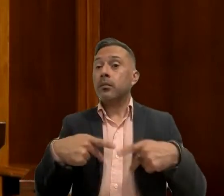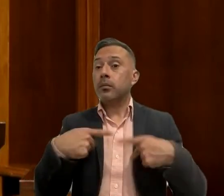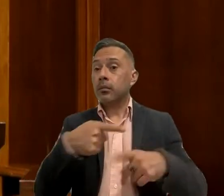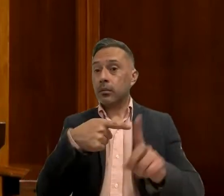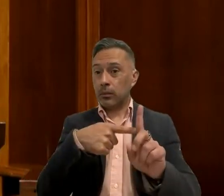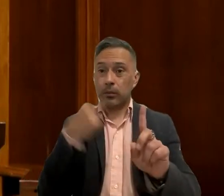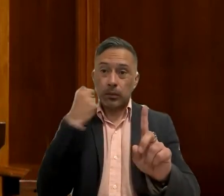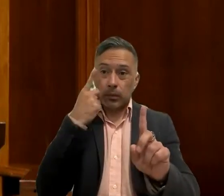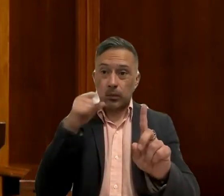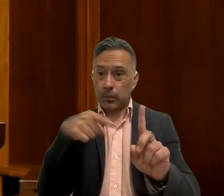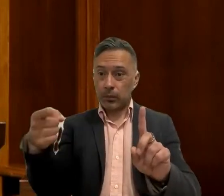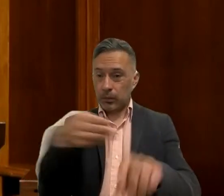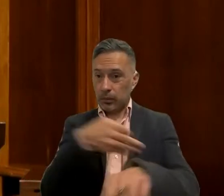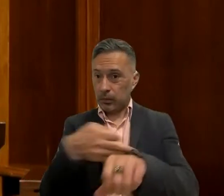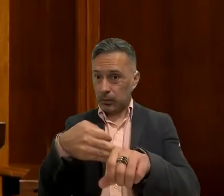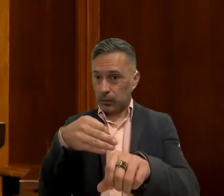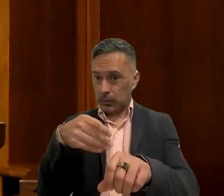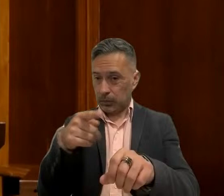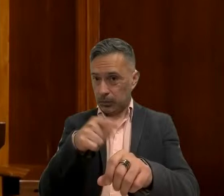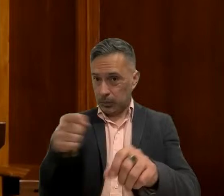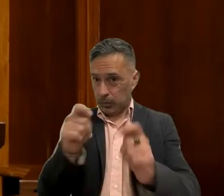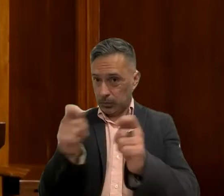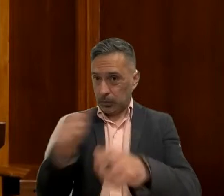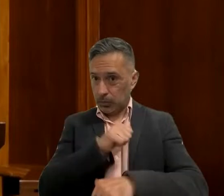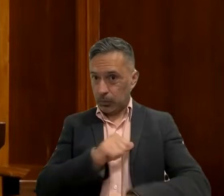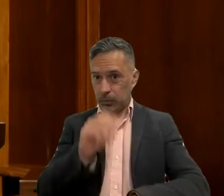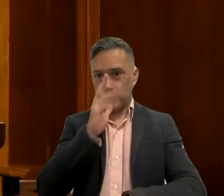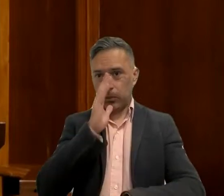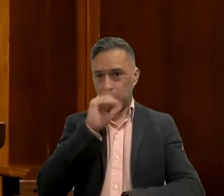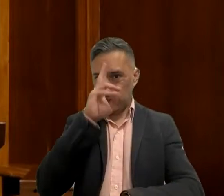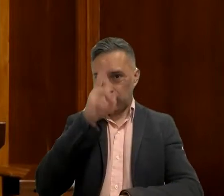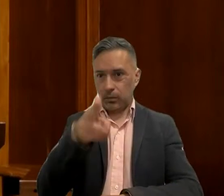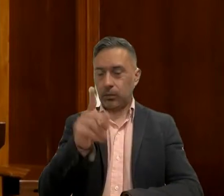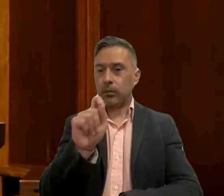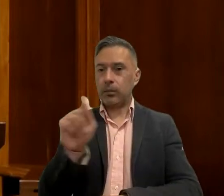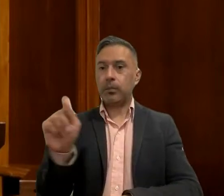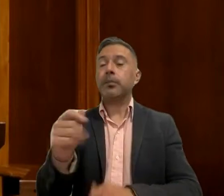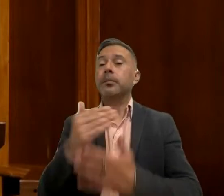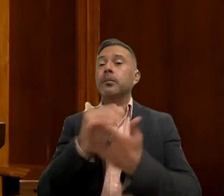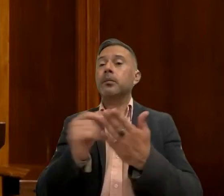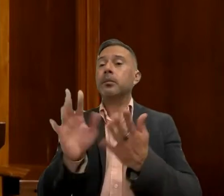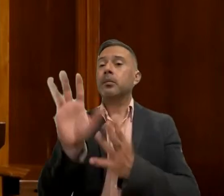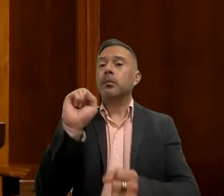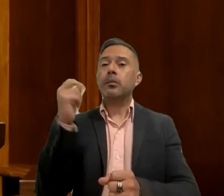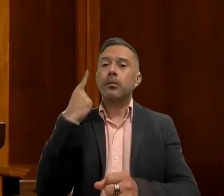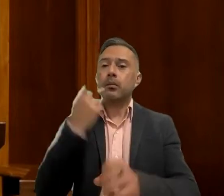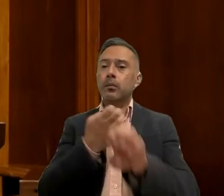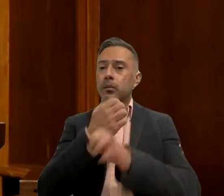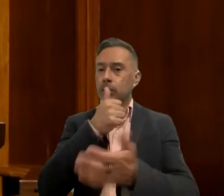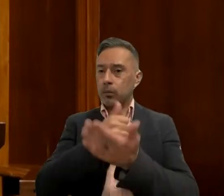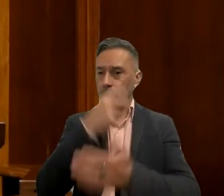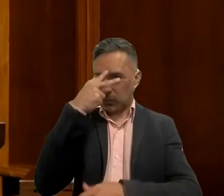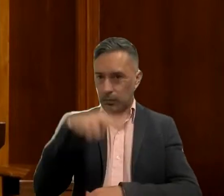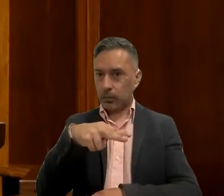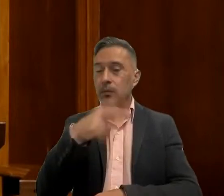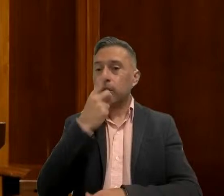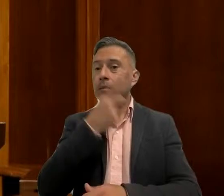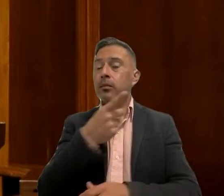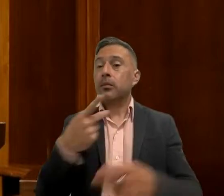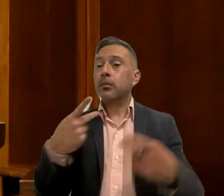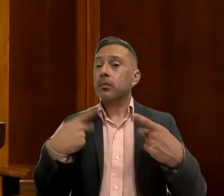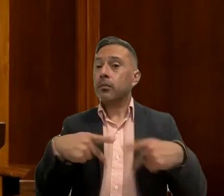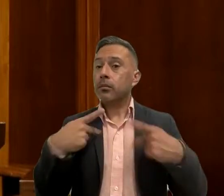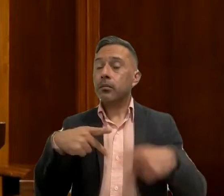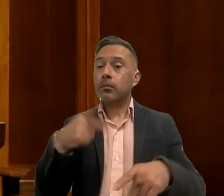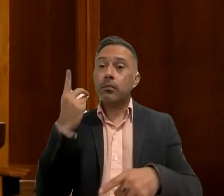diputación. Puntos suspensivos. En la Constitución Política de la Ciudad de México se establecerá que las personas diputadas a la